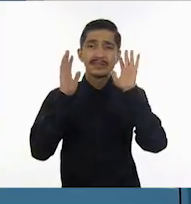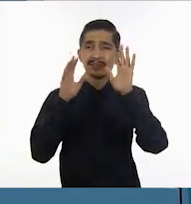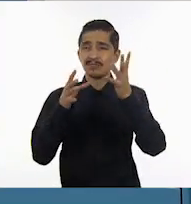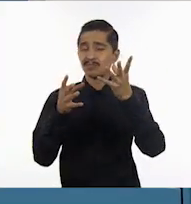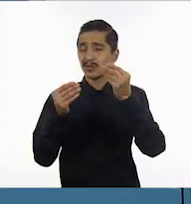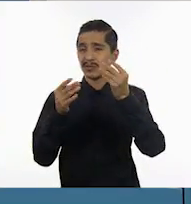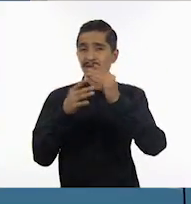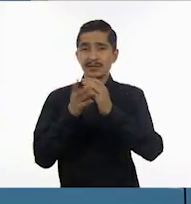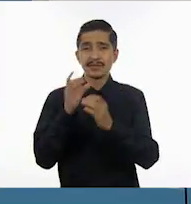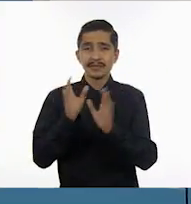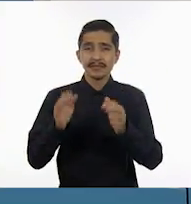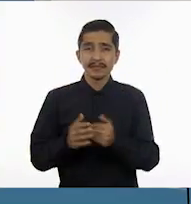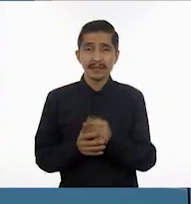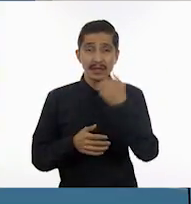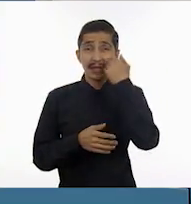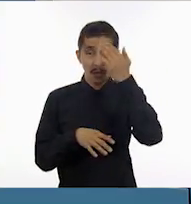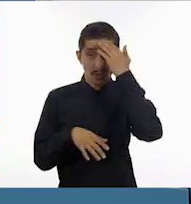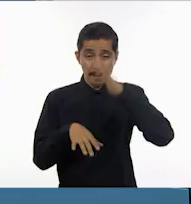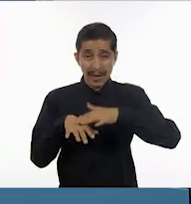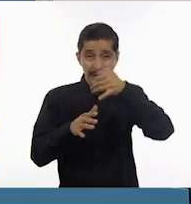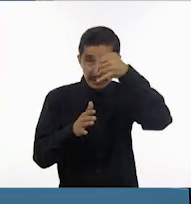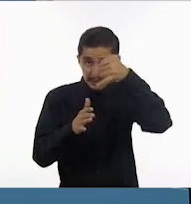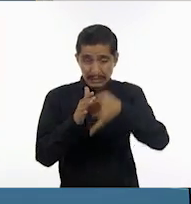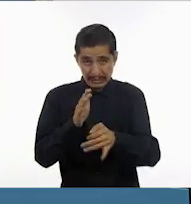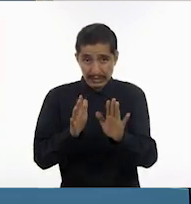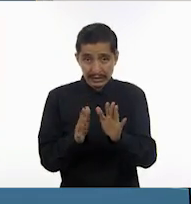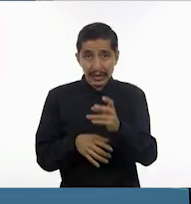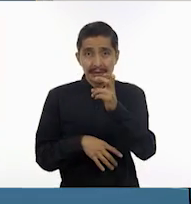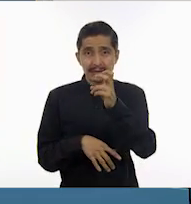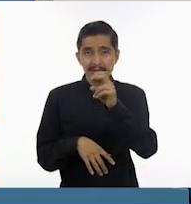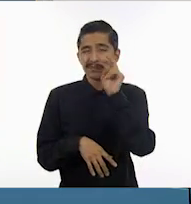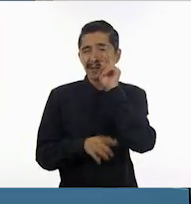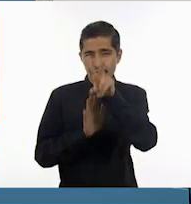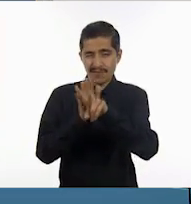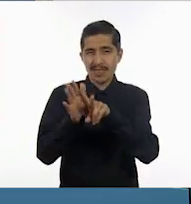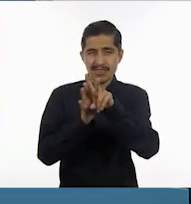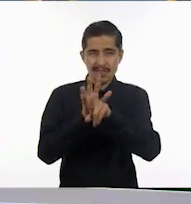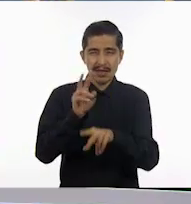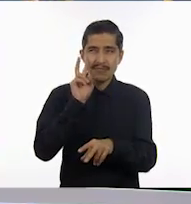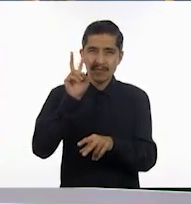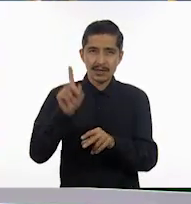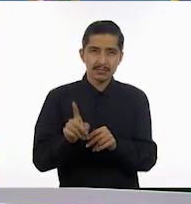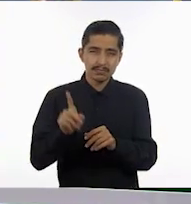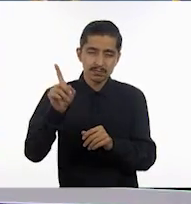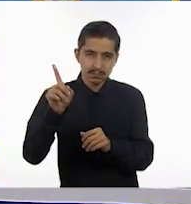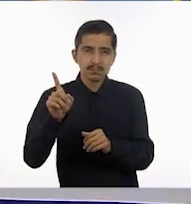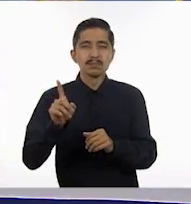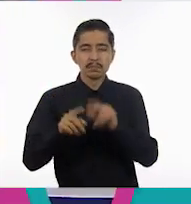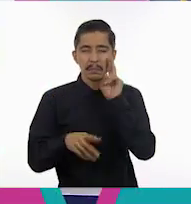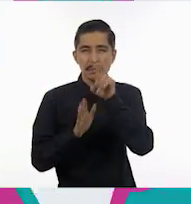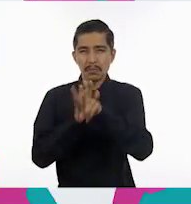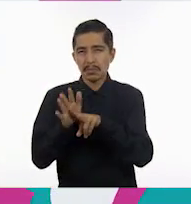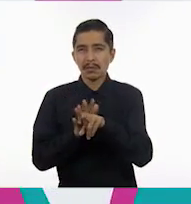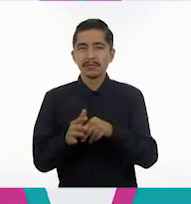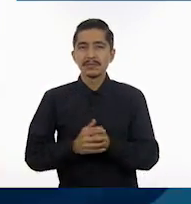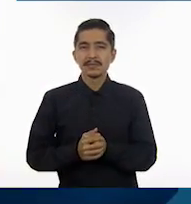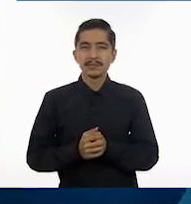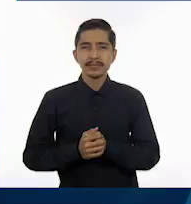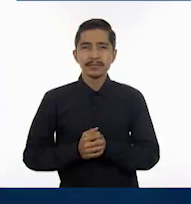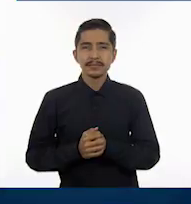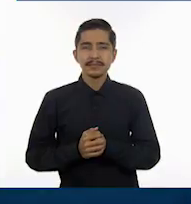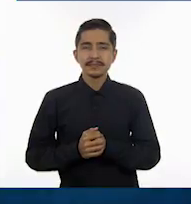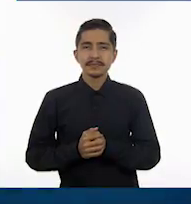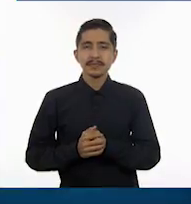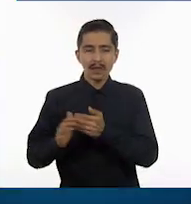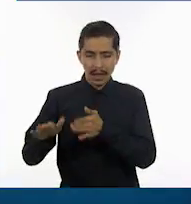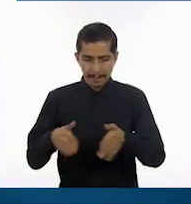¿qué les parece si para conocer un poco más sobre esto, vemos el siguiente video? Sí. Sí, vamos a ver el video.